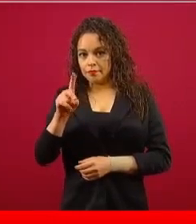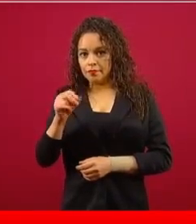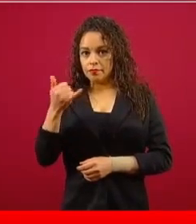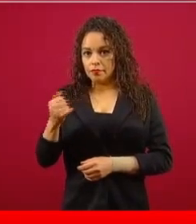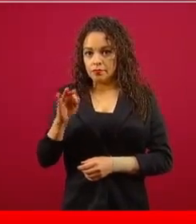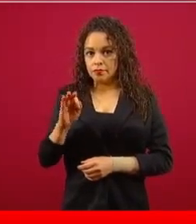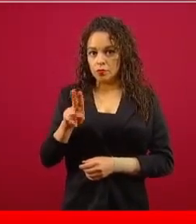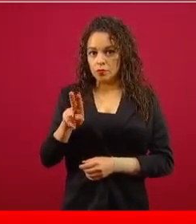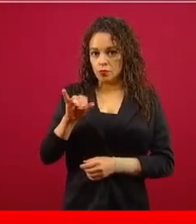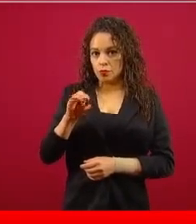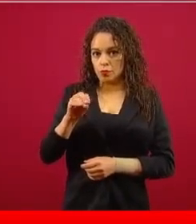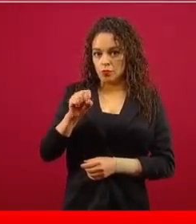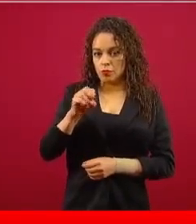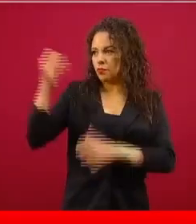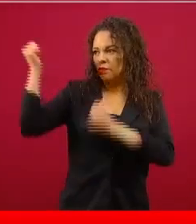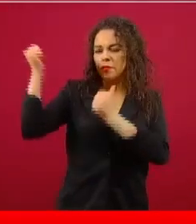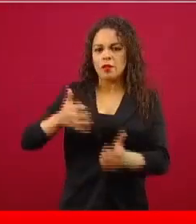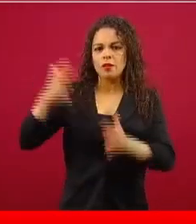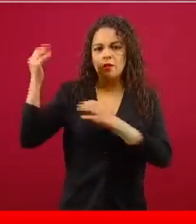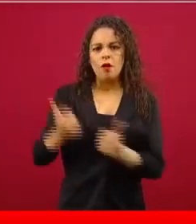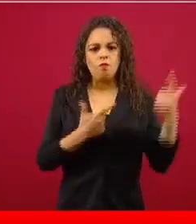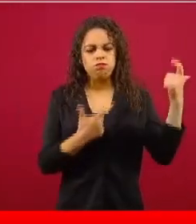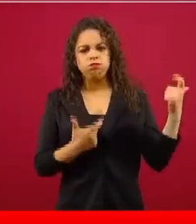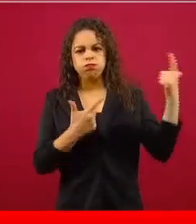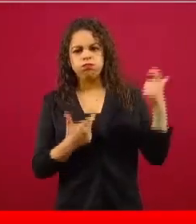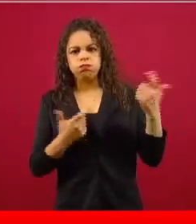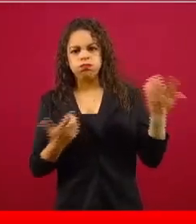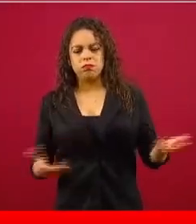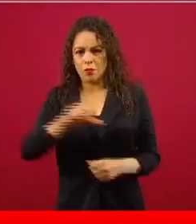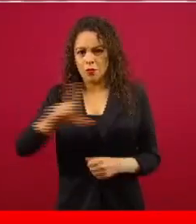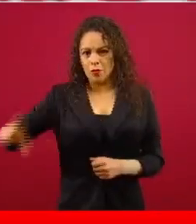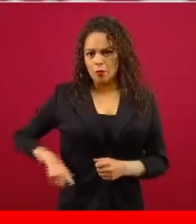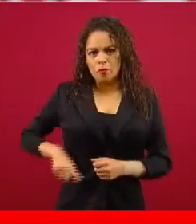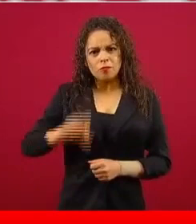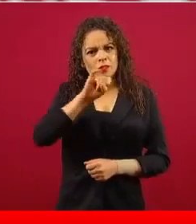Imagínense eso. ¿Cómo un gobierno permite?